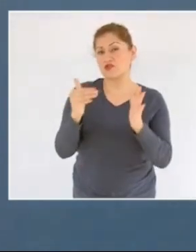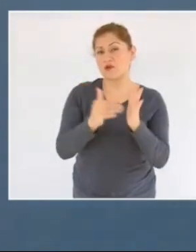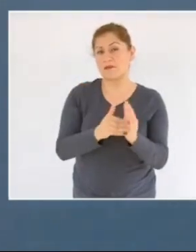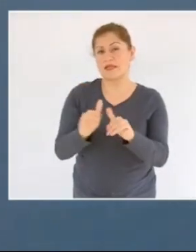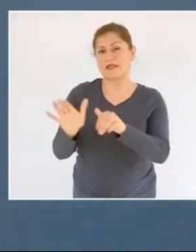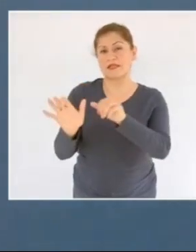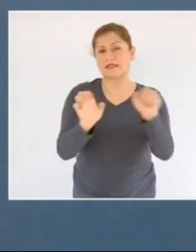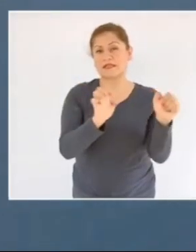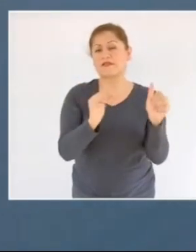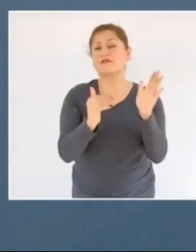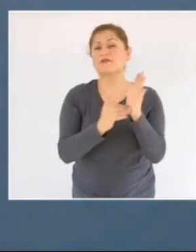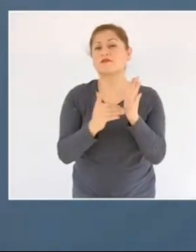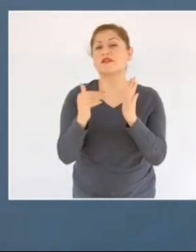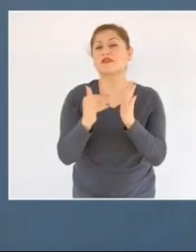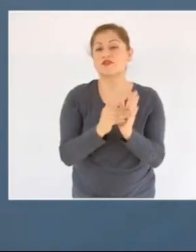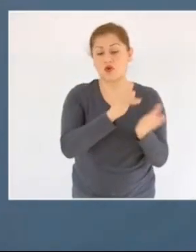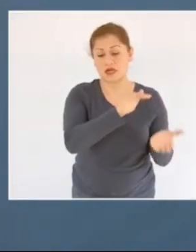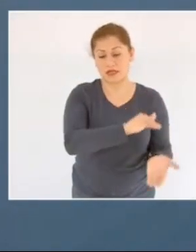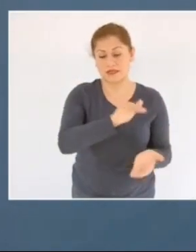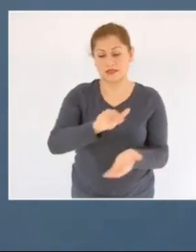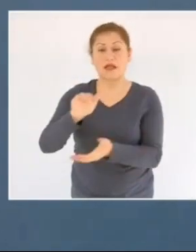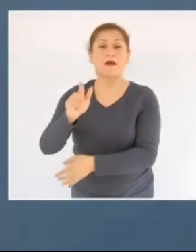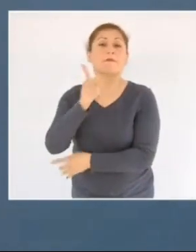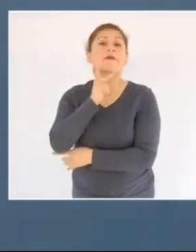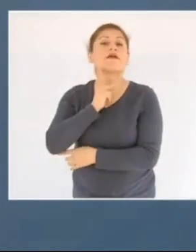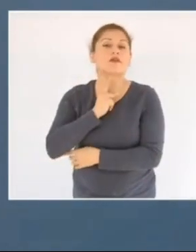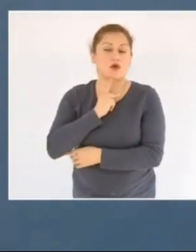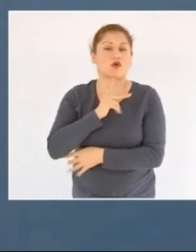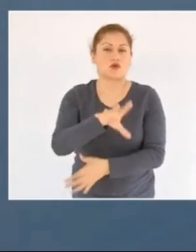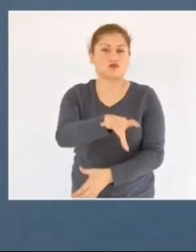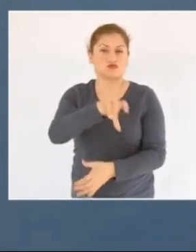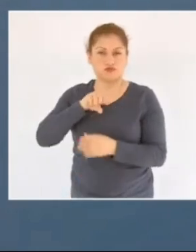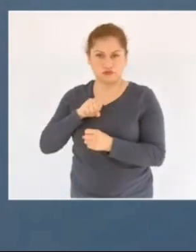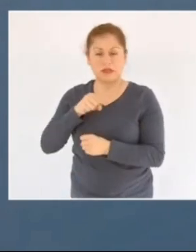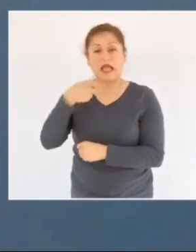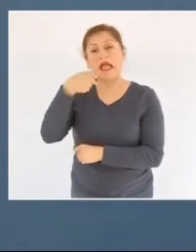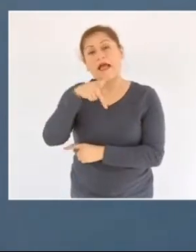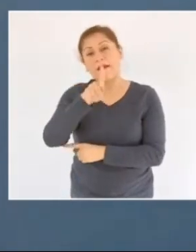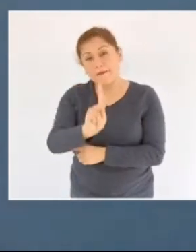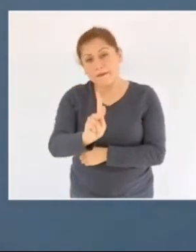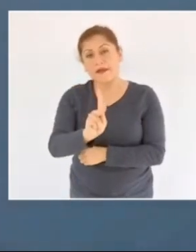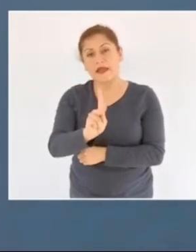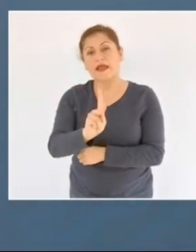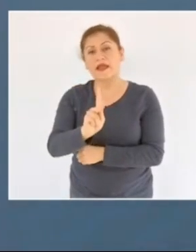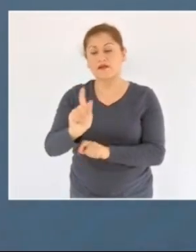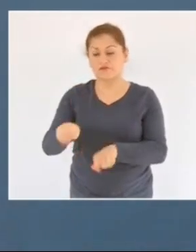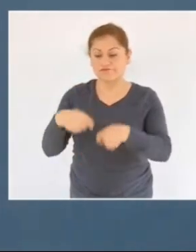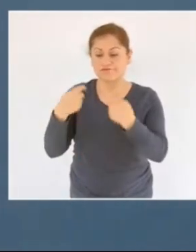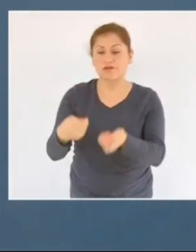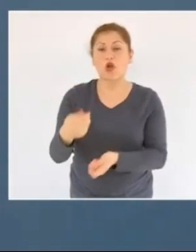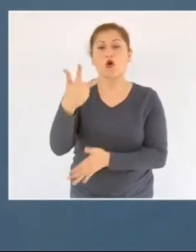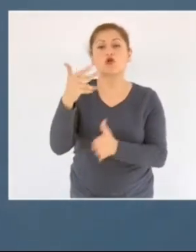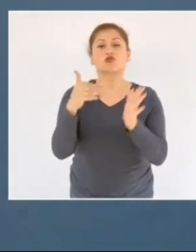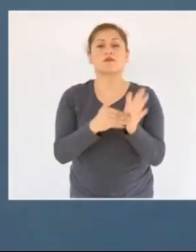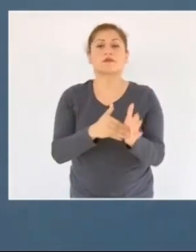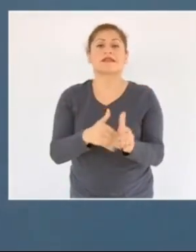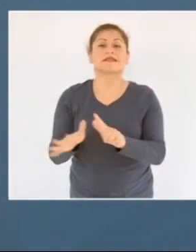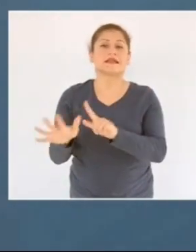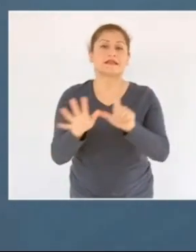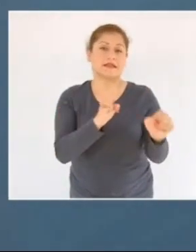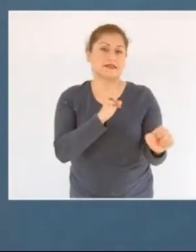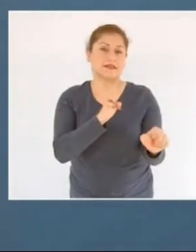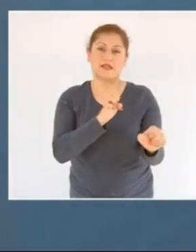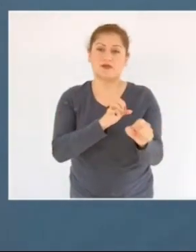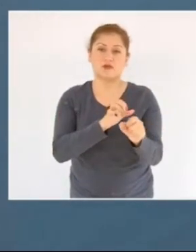18,600 millones de barriles de petróleo, pero solo se restituyeron 8,700.